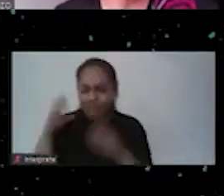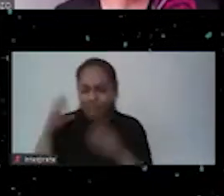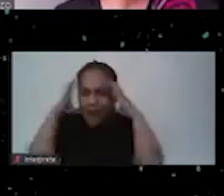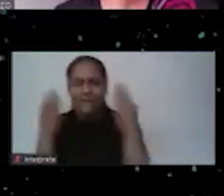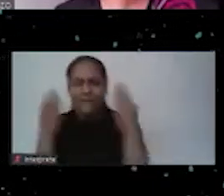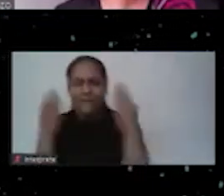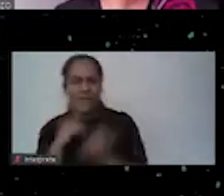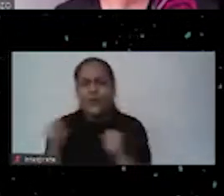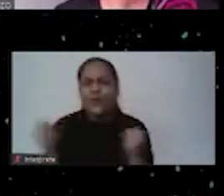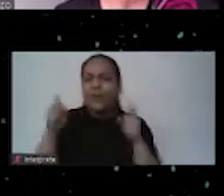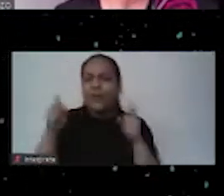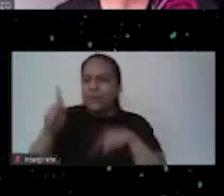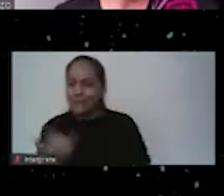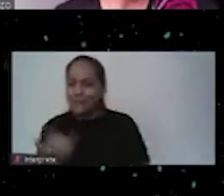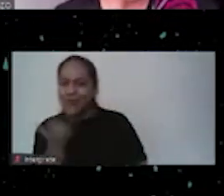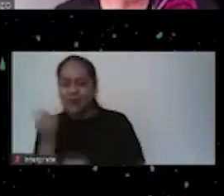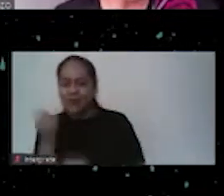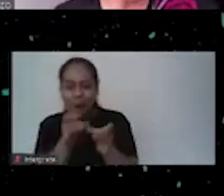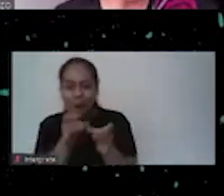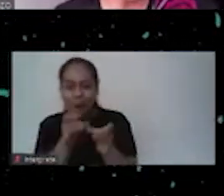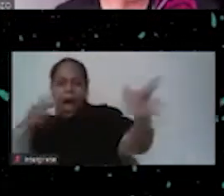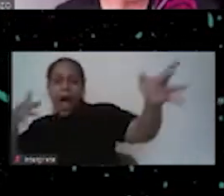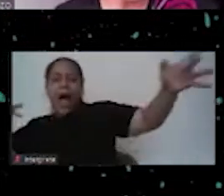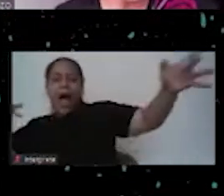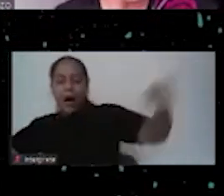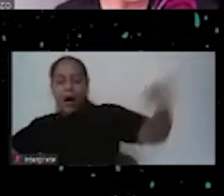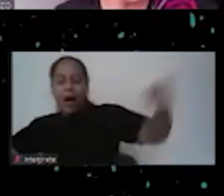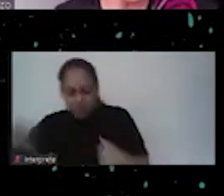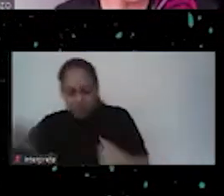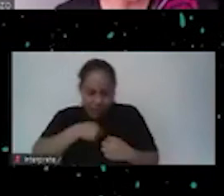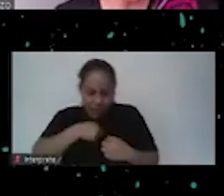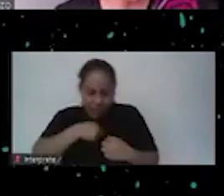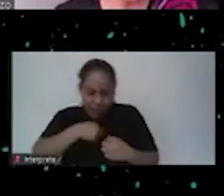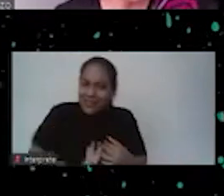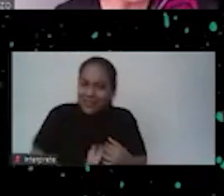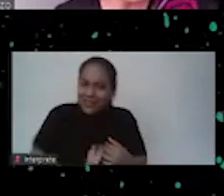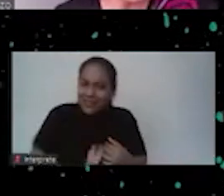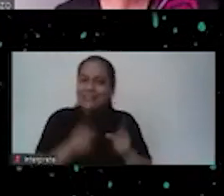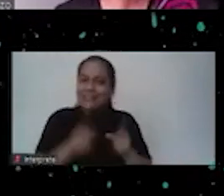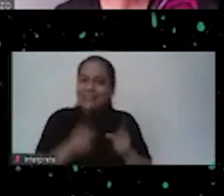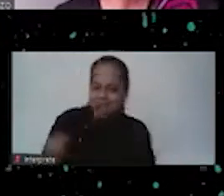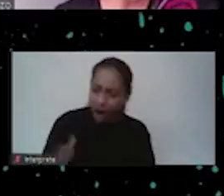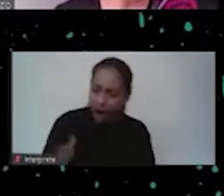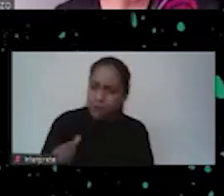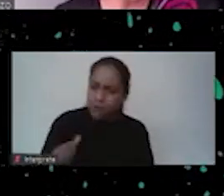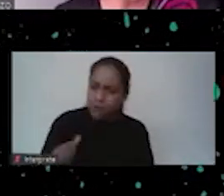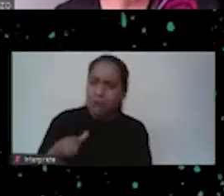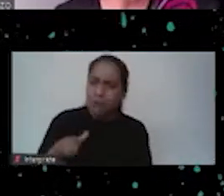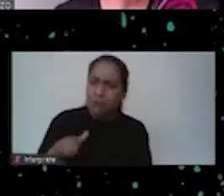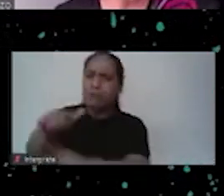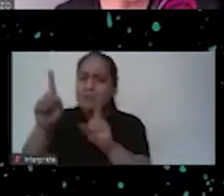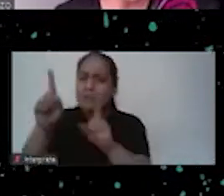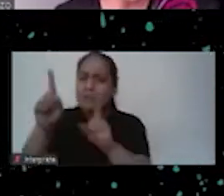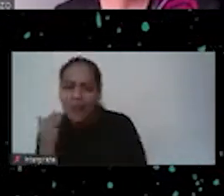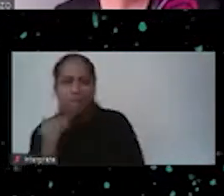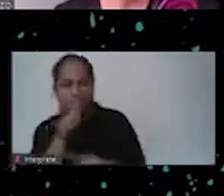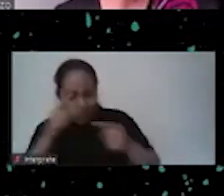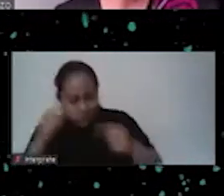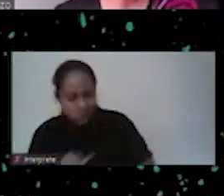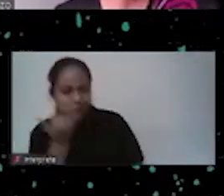una lanza que anhela la sangre, soy un salmón en un estanque, soy un señuelo del